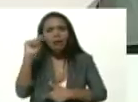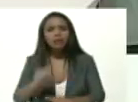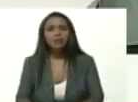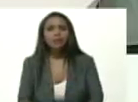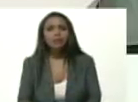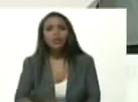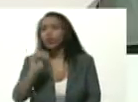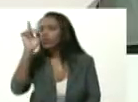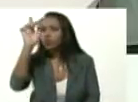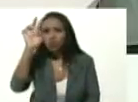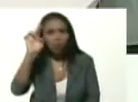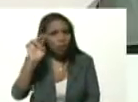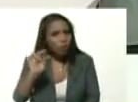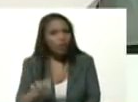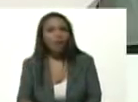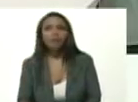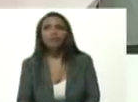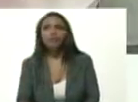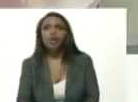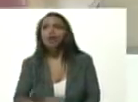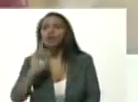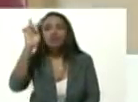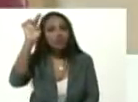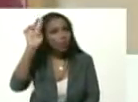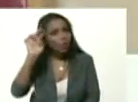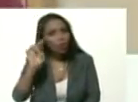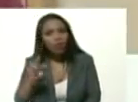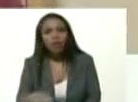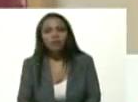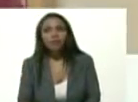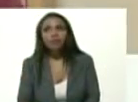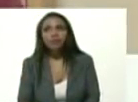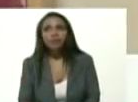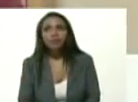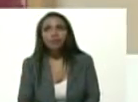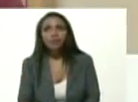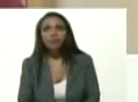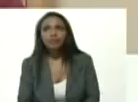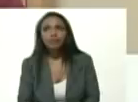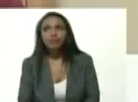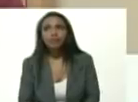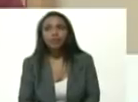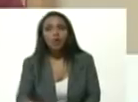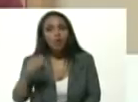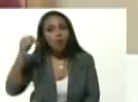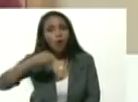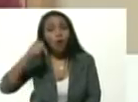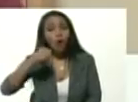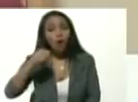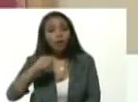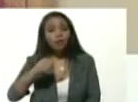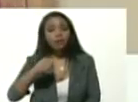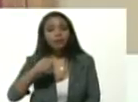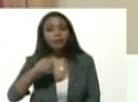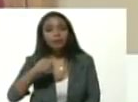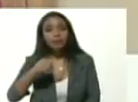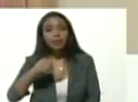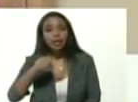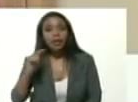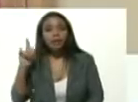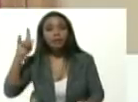Todos los días, todos los días. Hoy la aviación militar